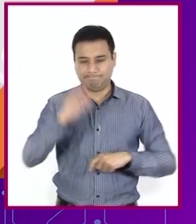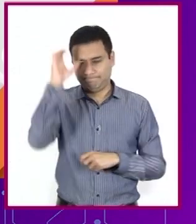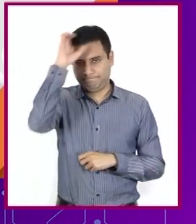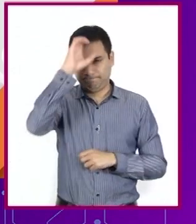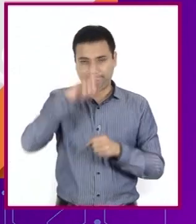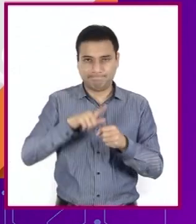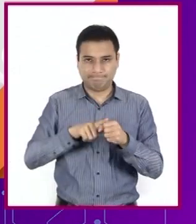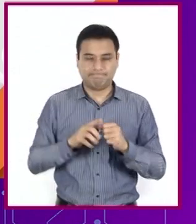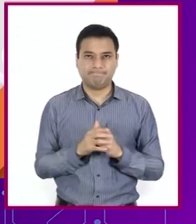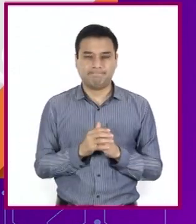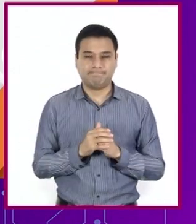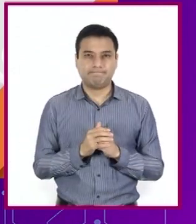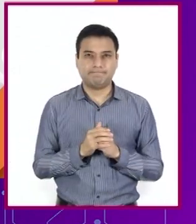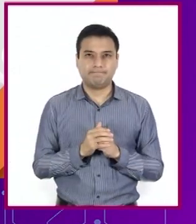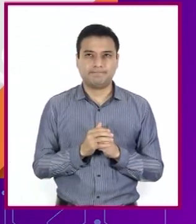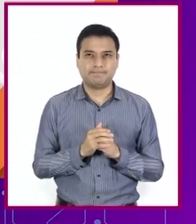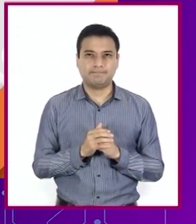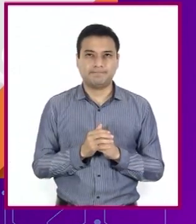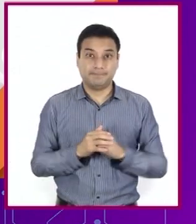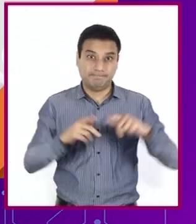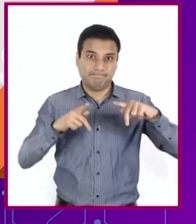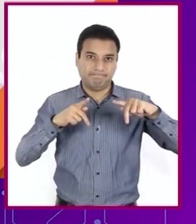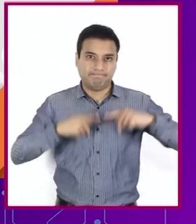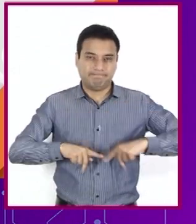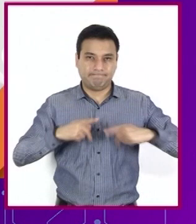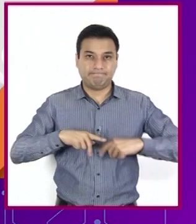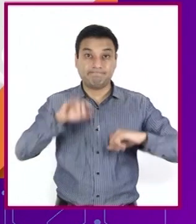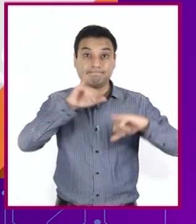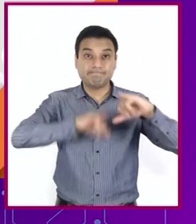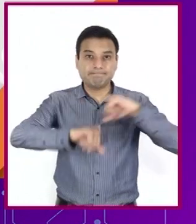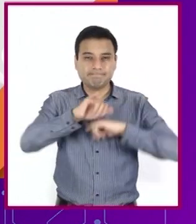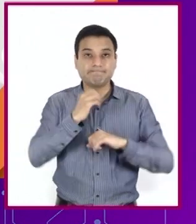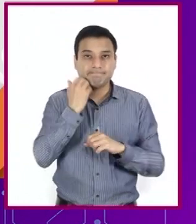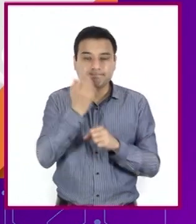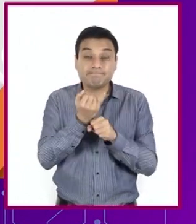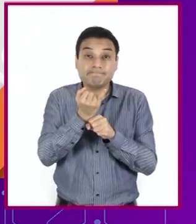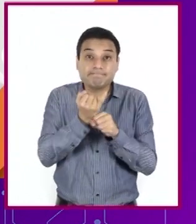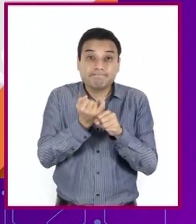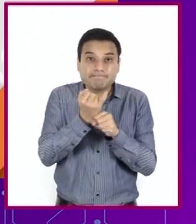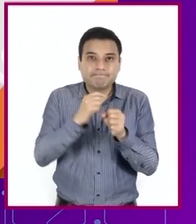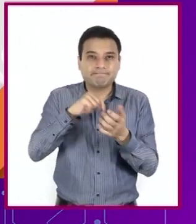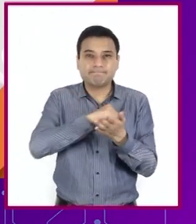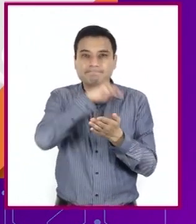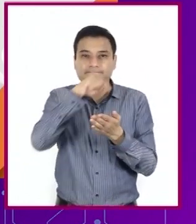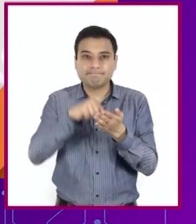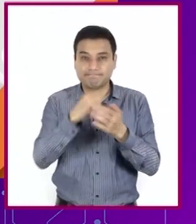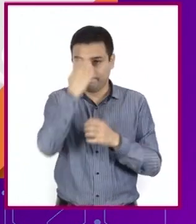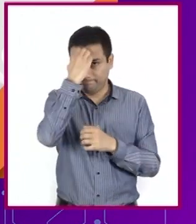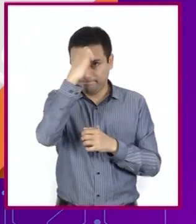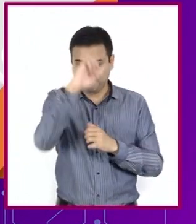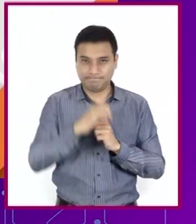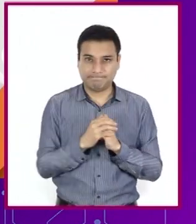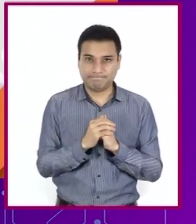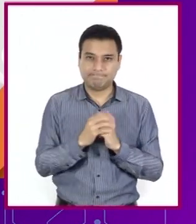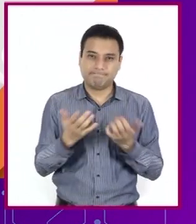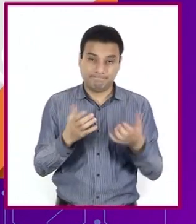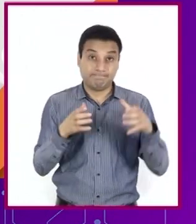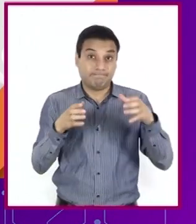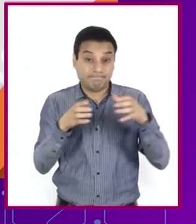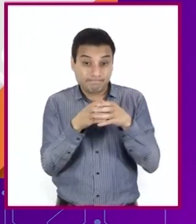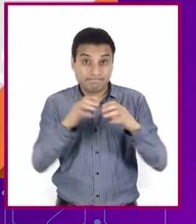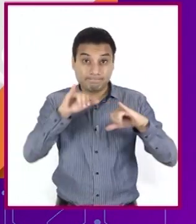El interés científico por explorar zonas hasta entonces desconocidas llevó a sociedades científicas